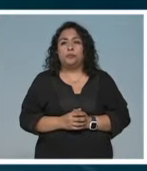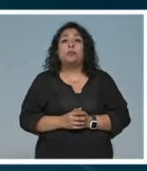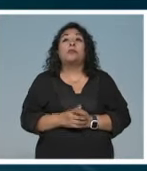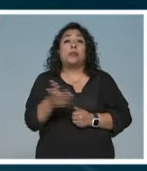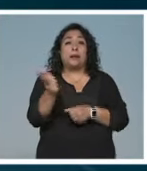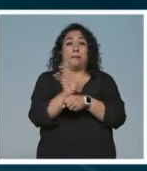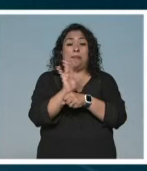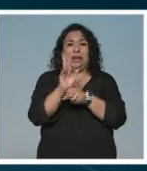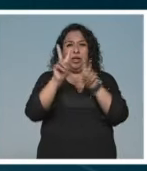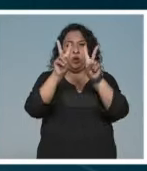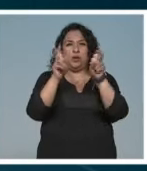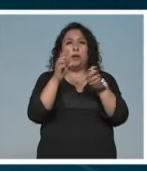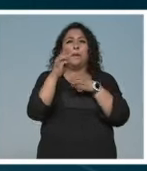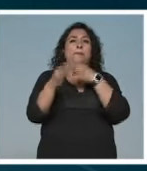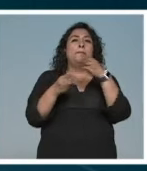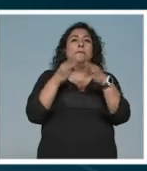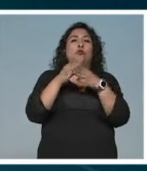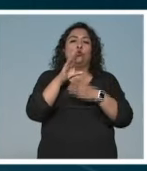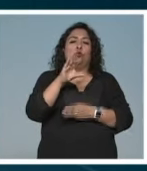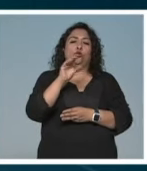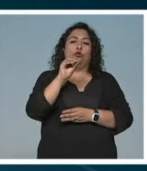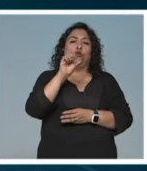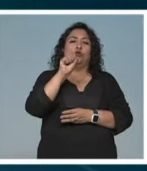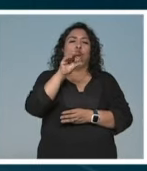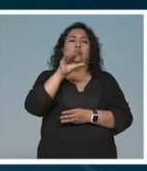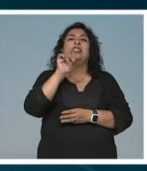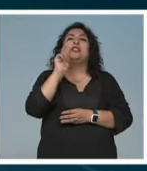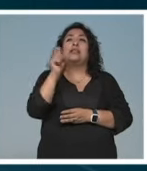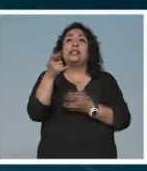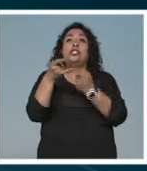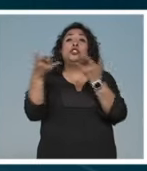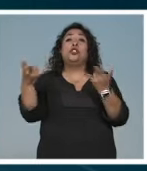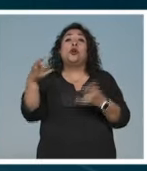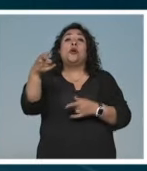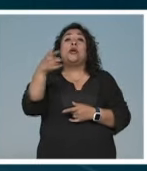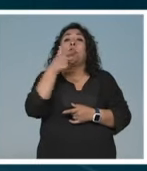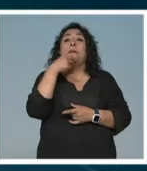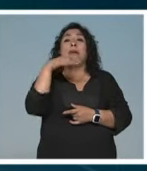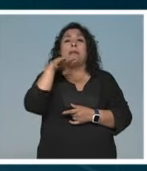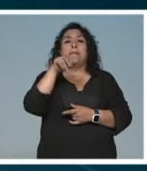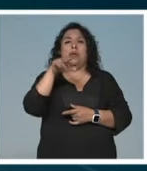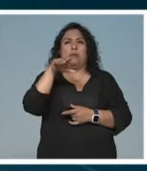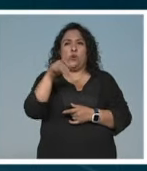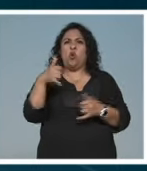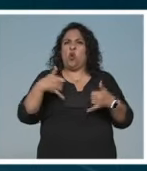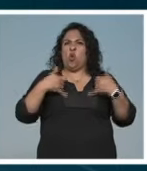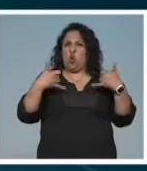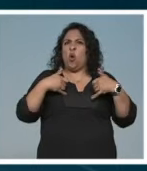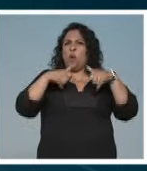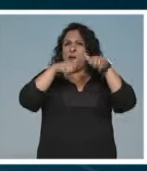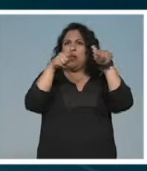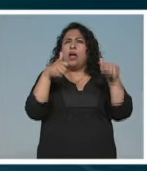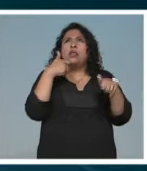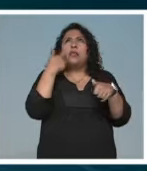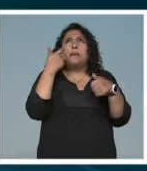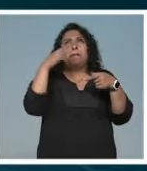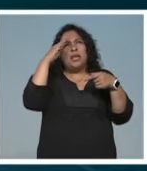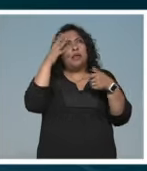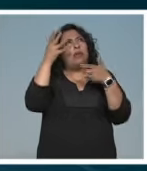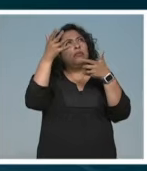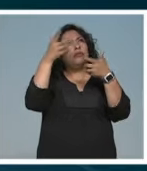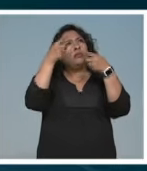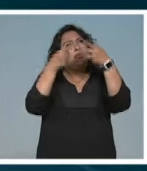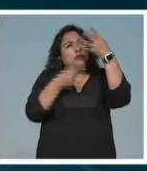La película titulada Mundos Cósmicos narra la historia de Memo, un joven artista que tiene muchas expectativas en la vida, a